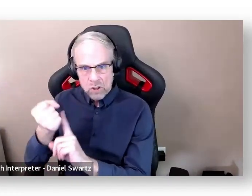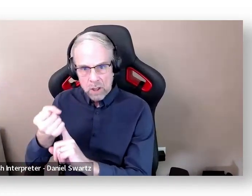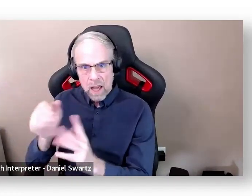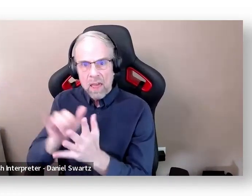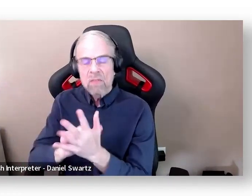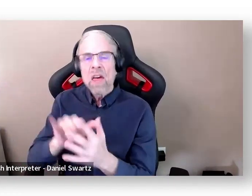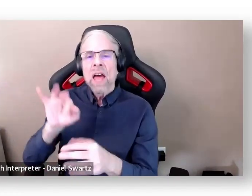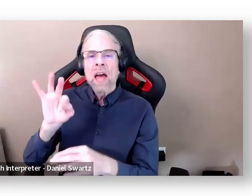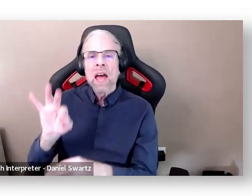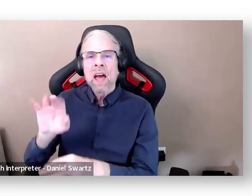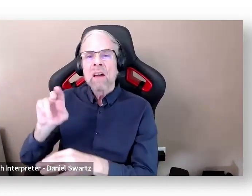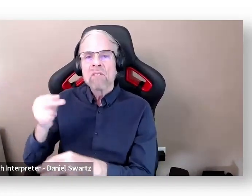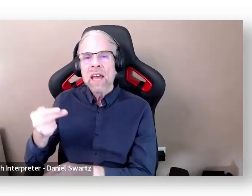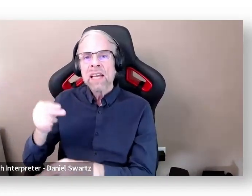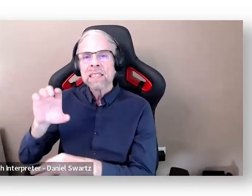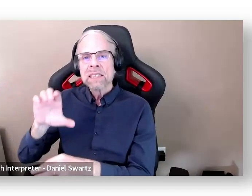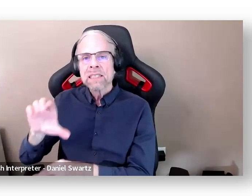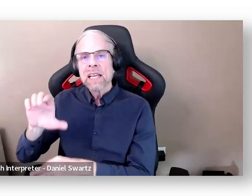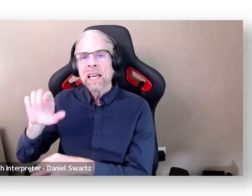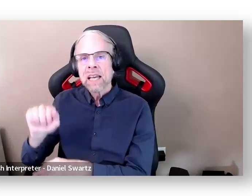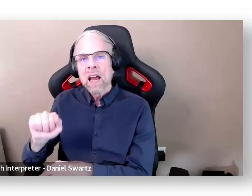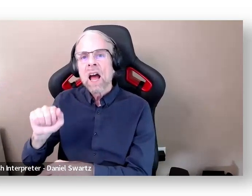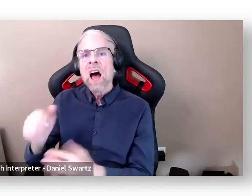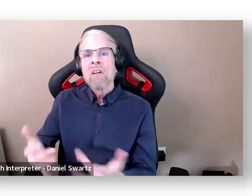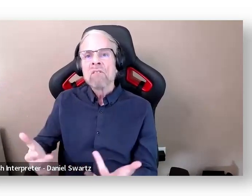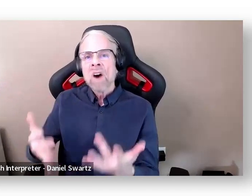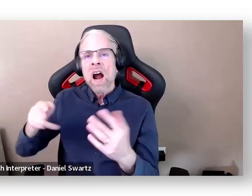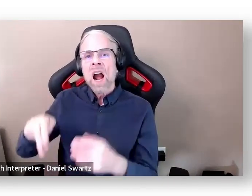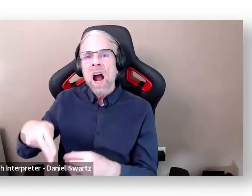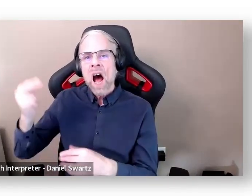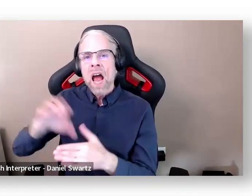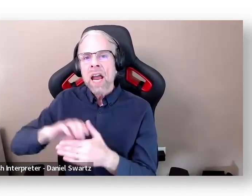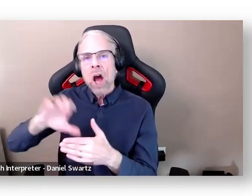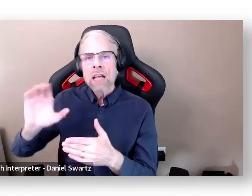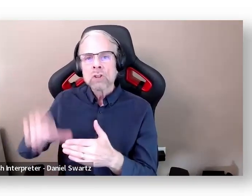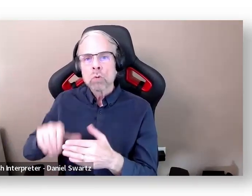un río vientoso, ese es un tipo de escenario que